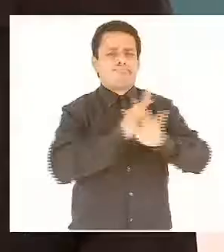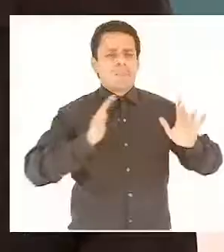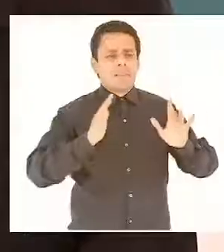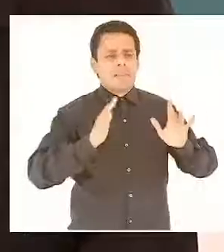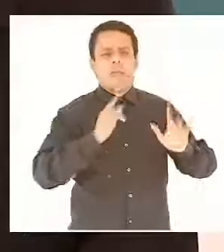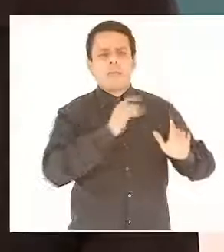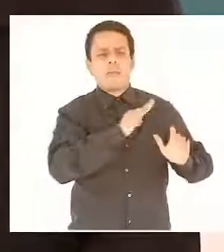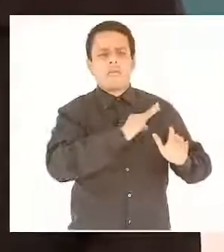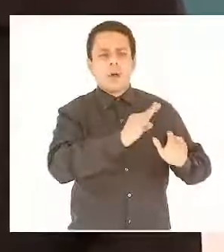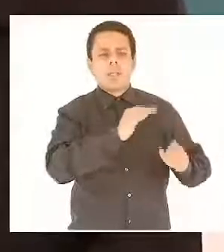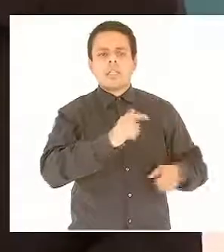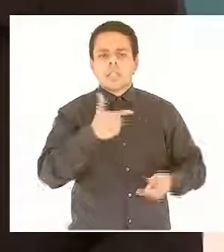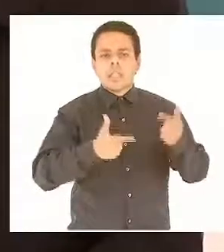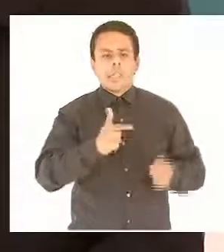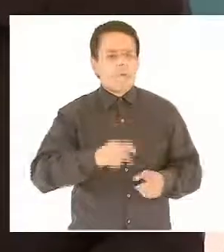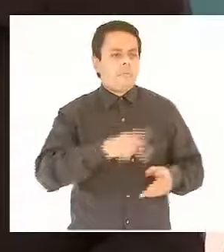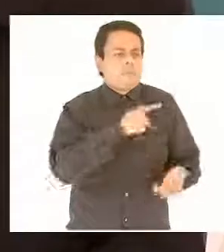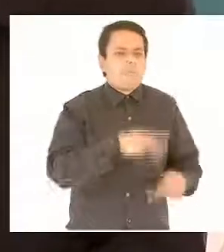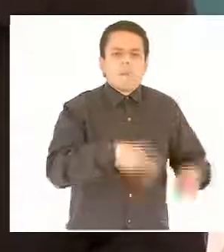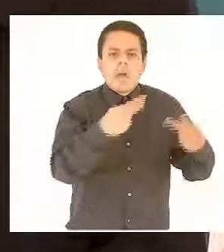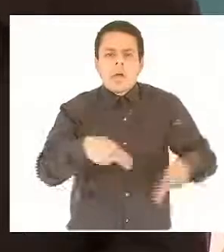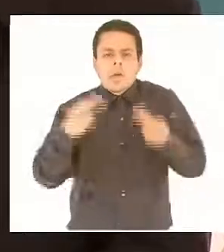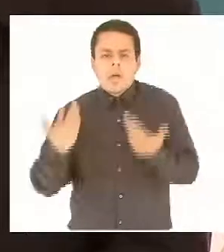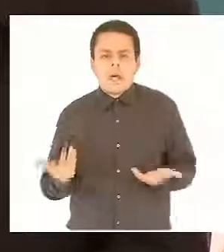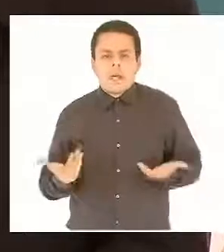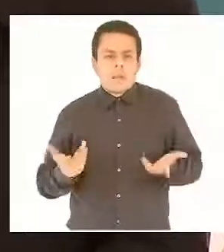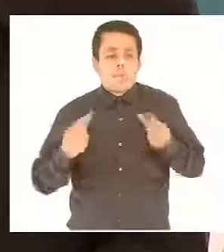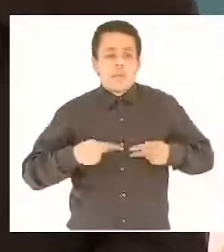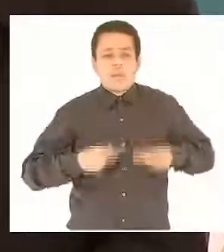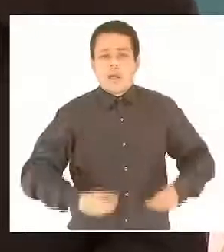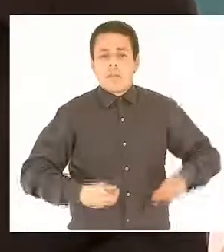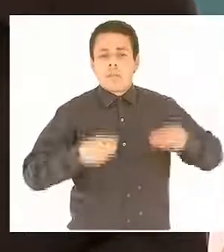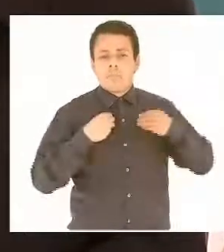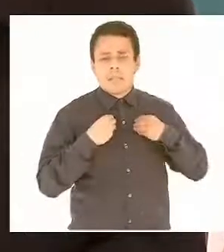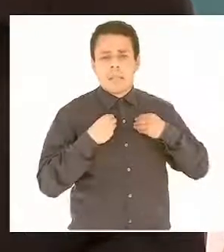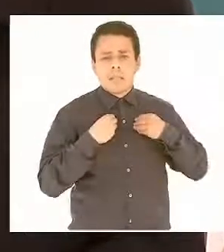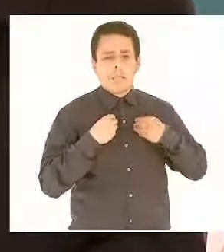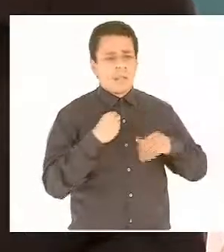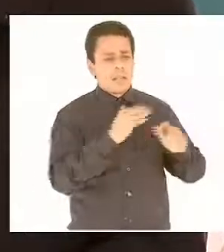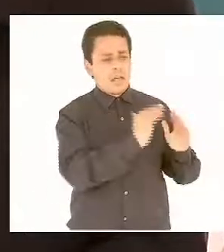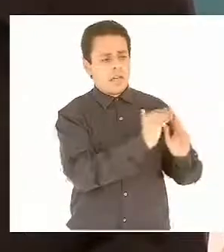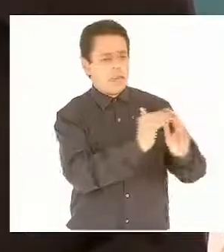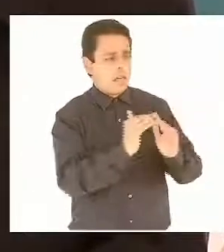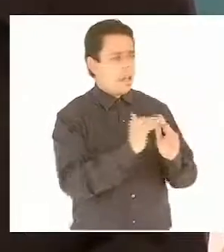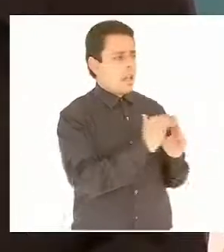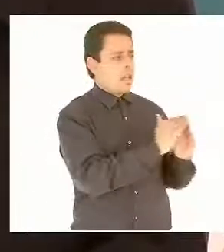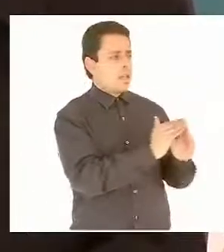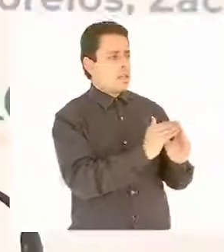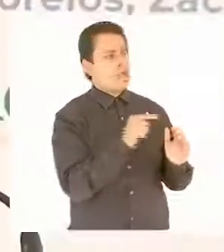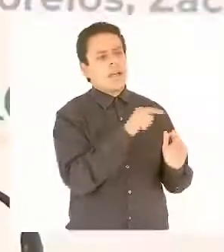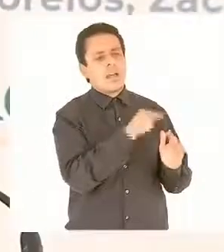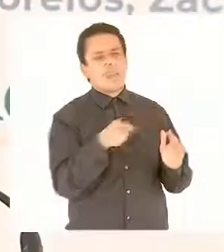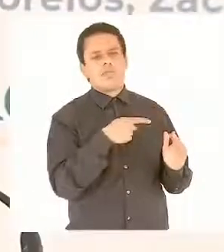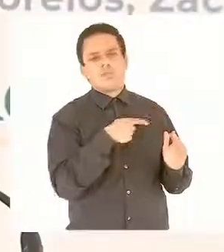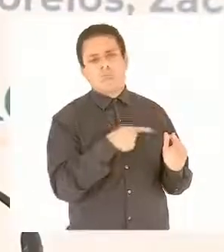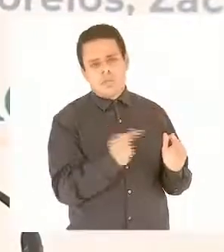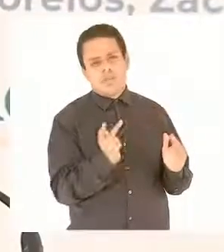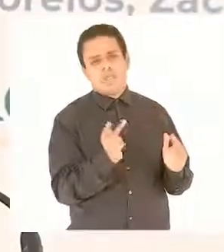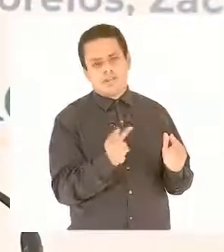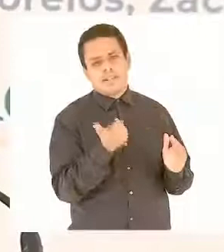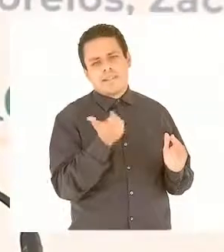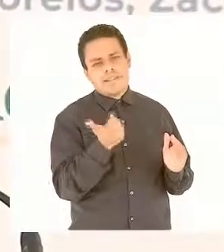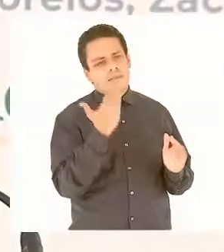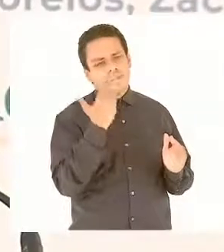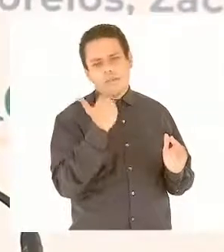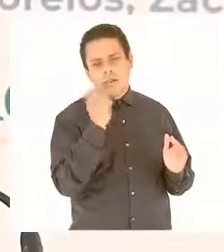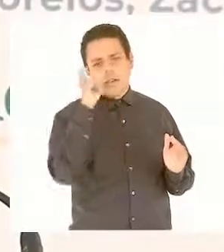donde vive la gente más necesitada, más pobre de